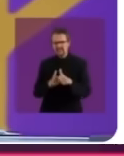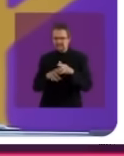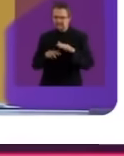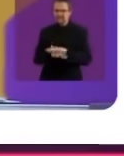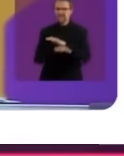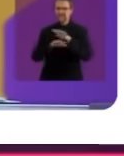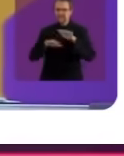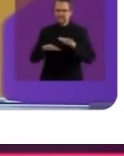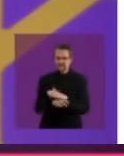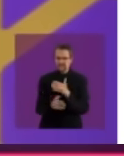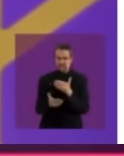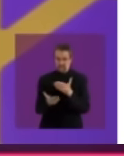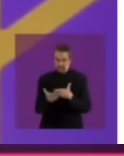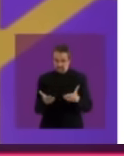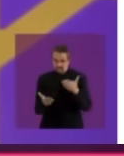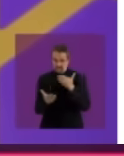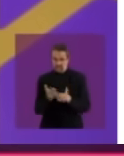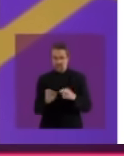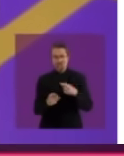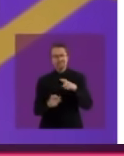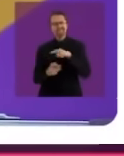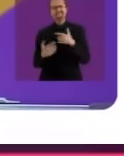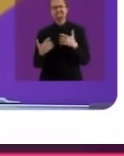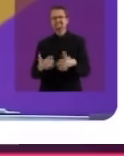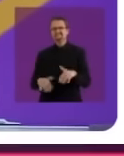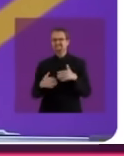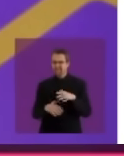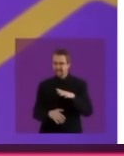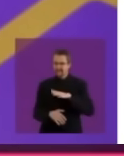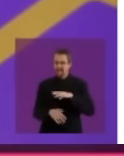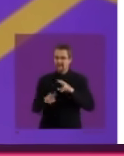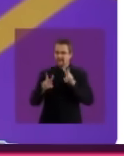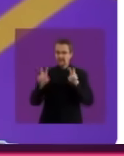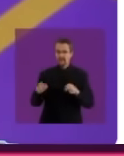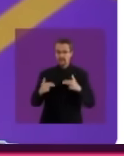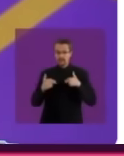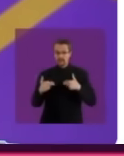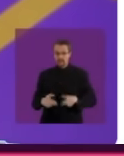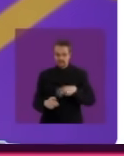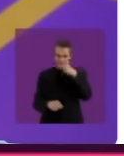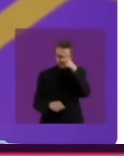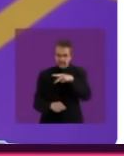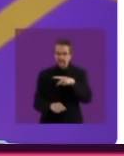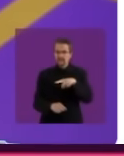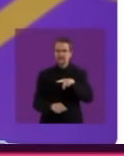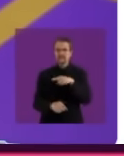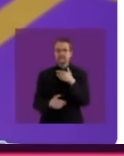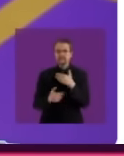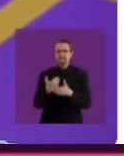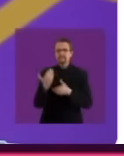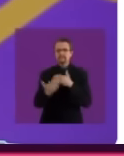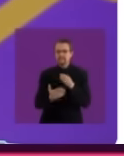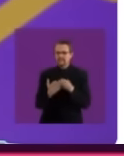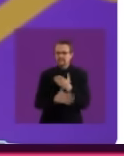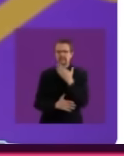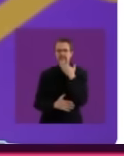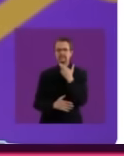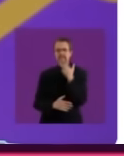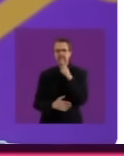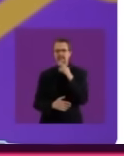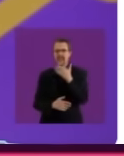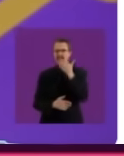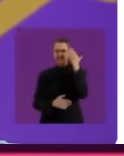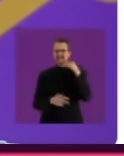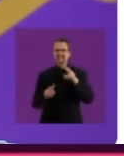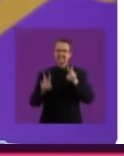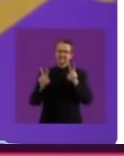tenemos un modelo que es el humanismo mexicano, que ha demostrado resultados. A diferencia del pasado neoliberal, donde